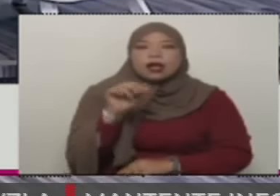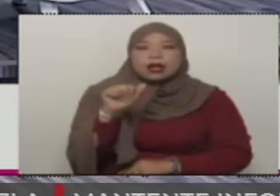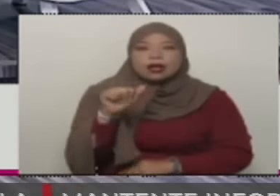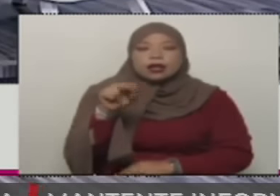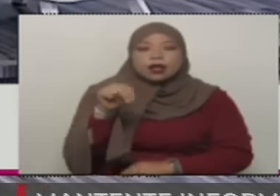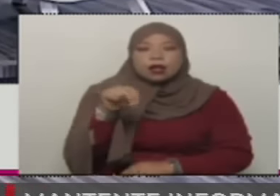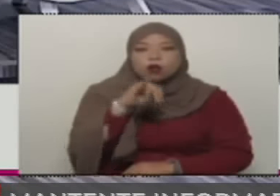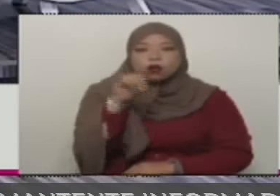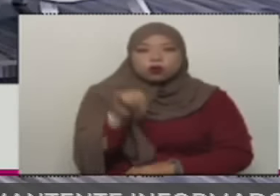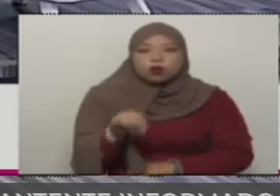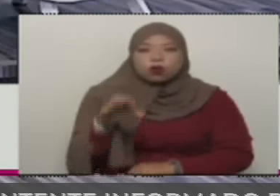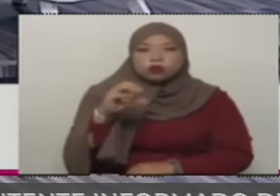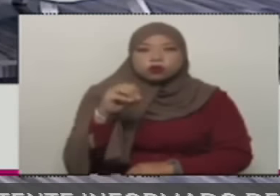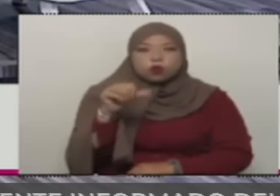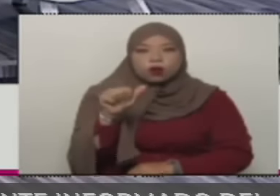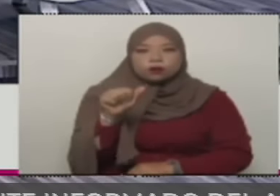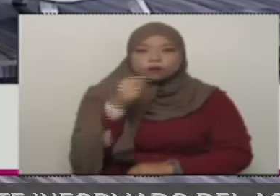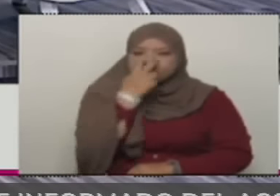Nazoa y de nuestra cultura.